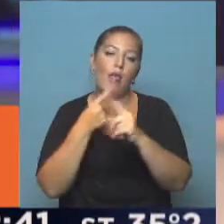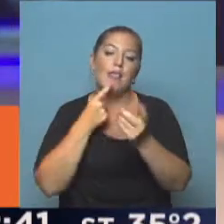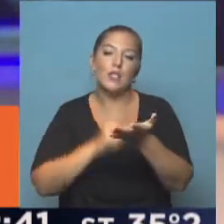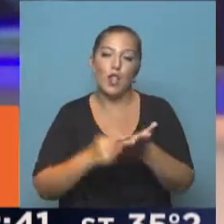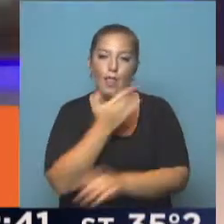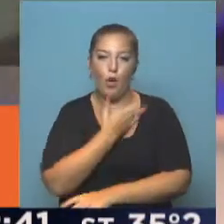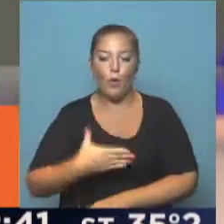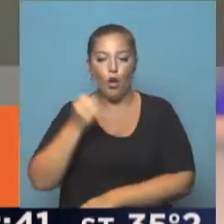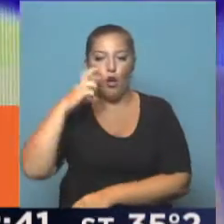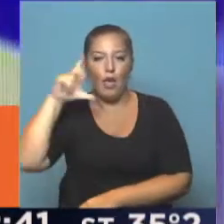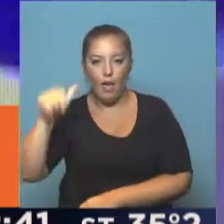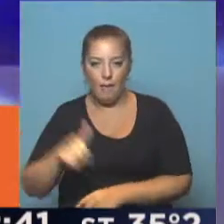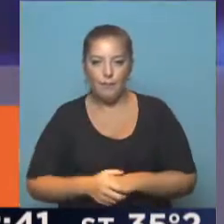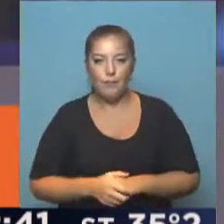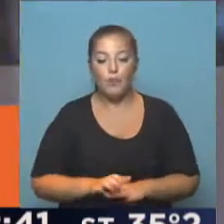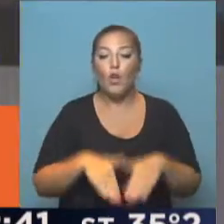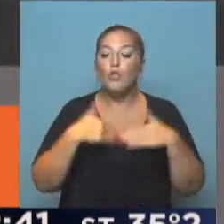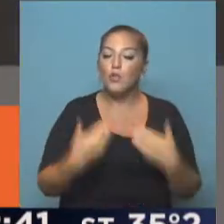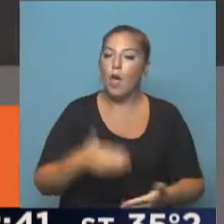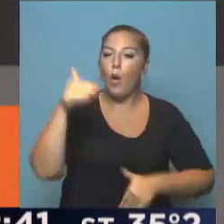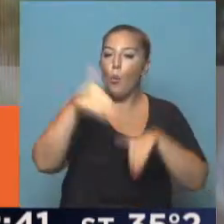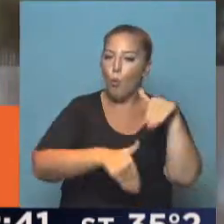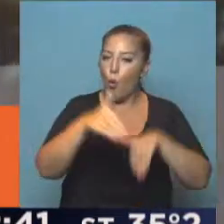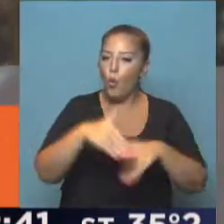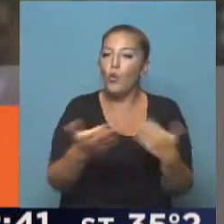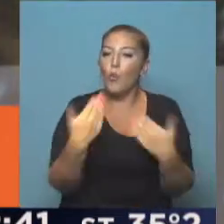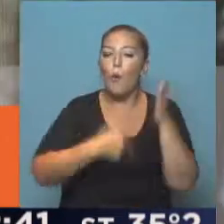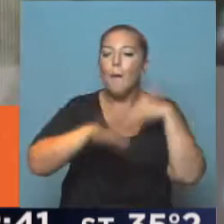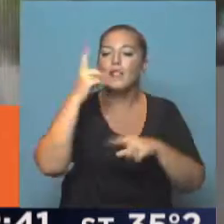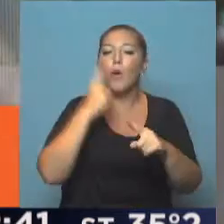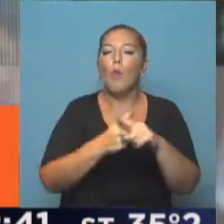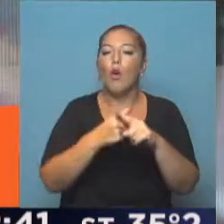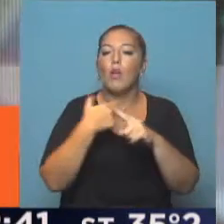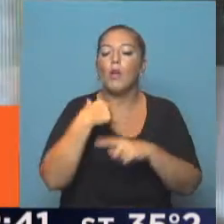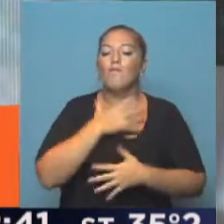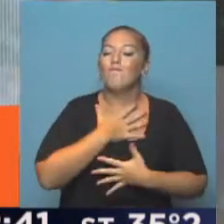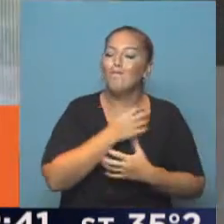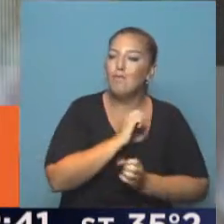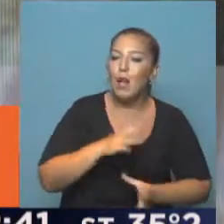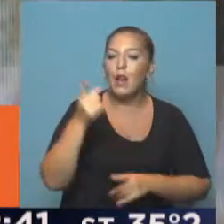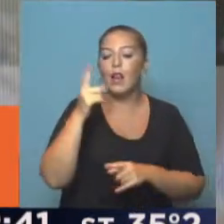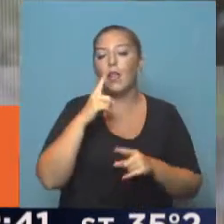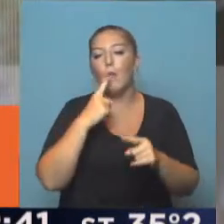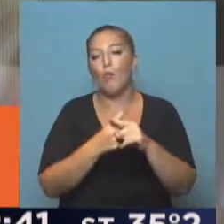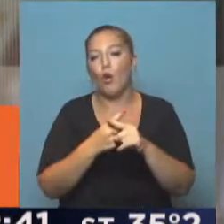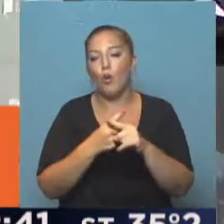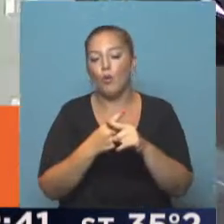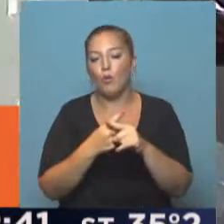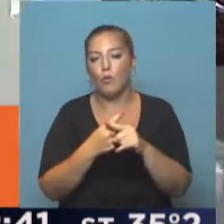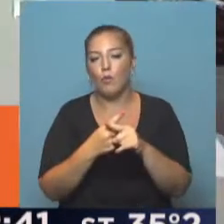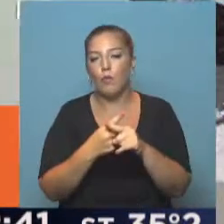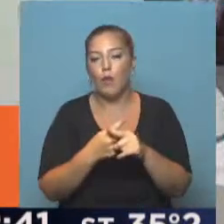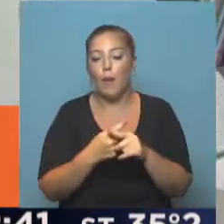tomó el gobierno de Correa. Es decir, el voto pudo estar dado más por la decepción que por lo que podríamos haber